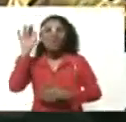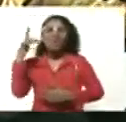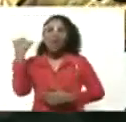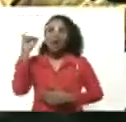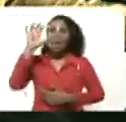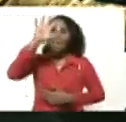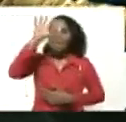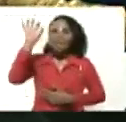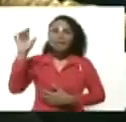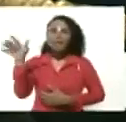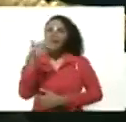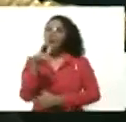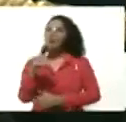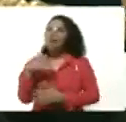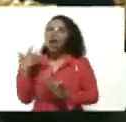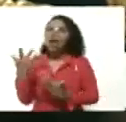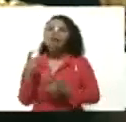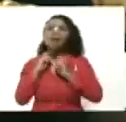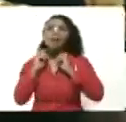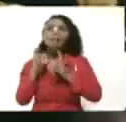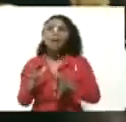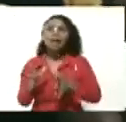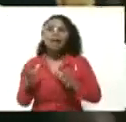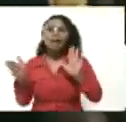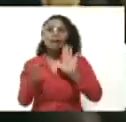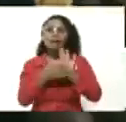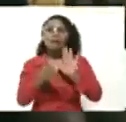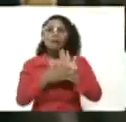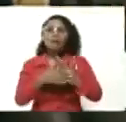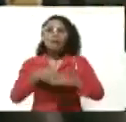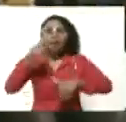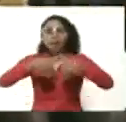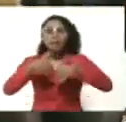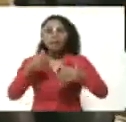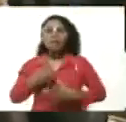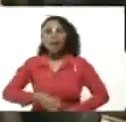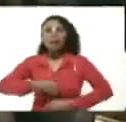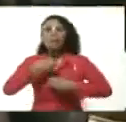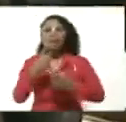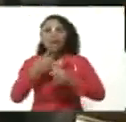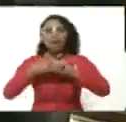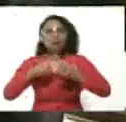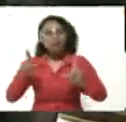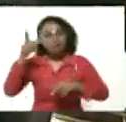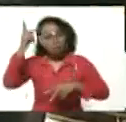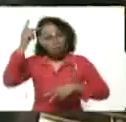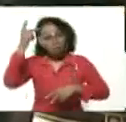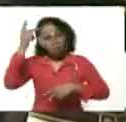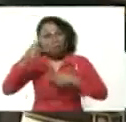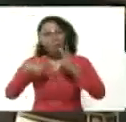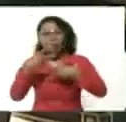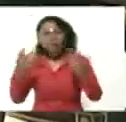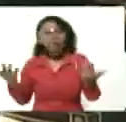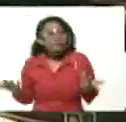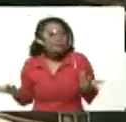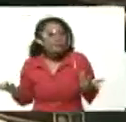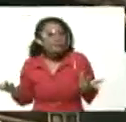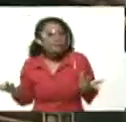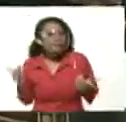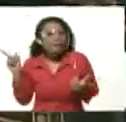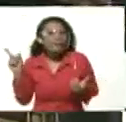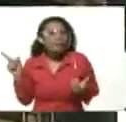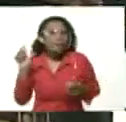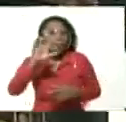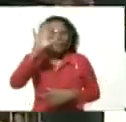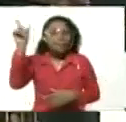países donde se pierde el marco electoral como forma de expresar las diferencias políticas? ¿No corren estos países el riesgo